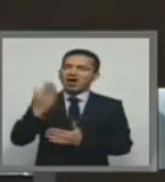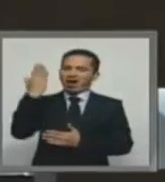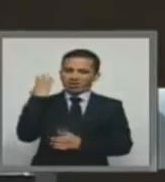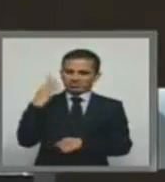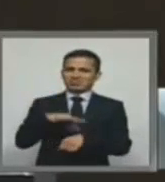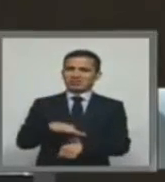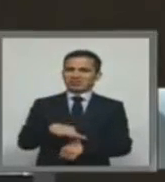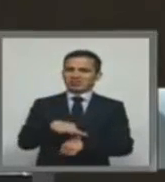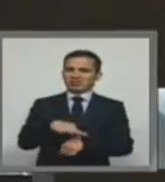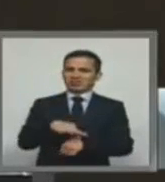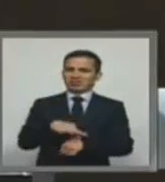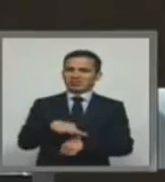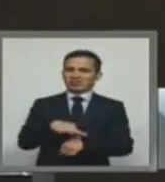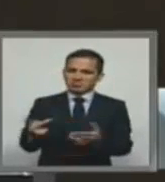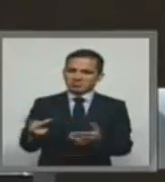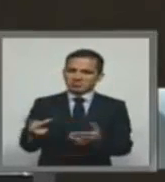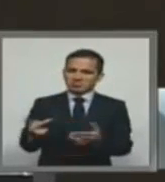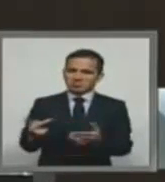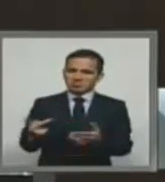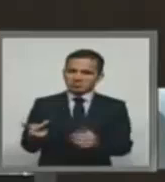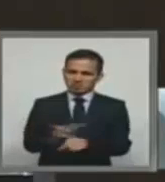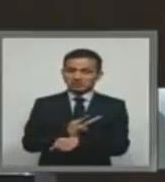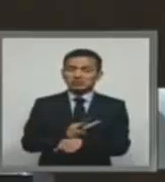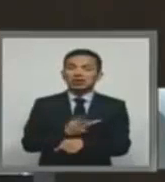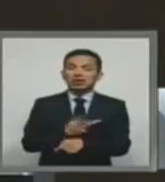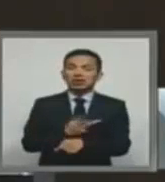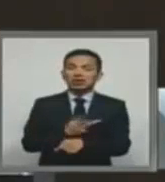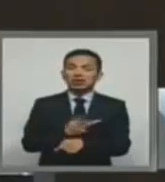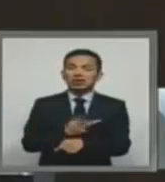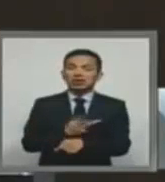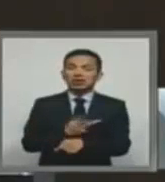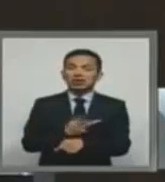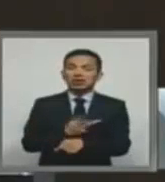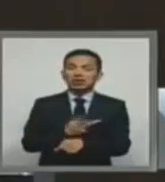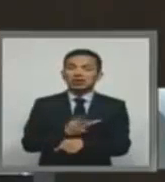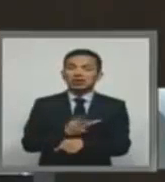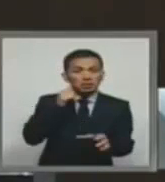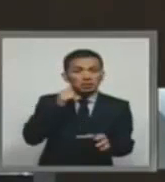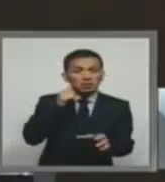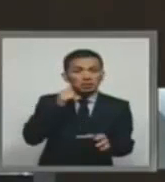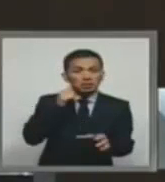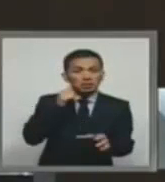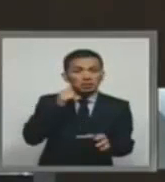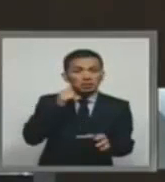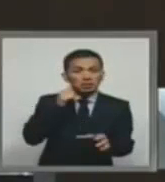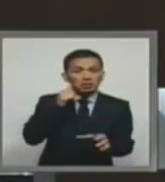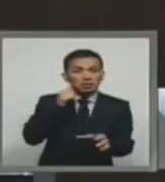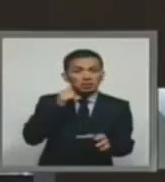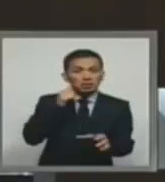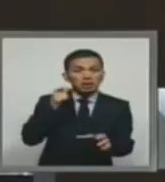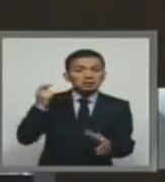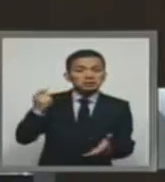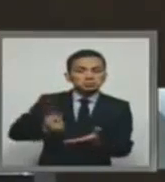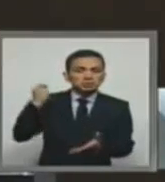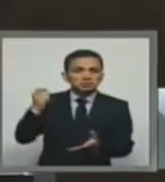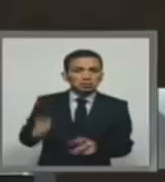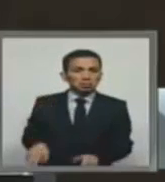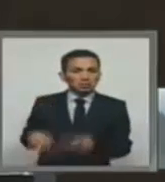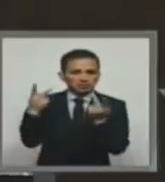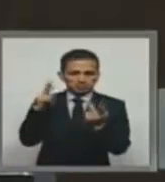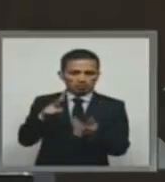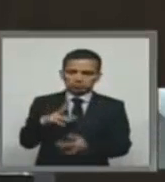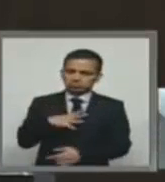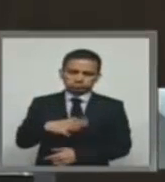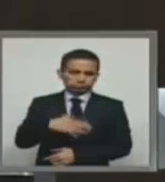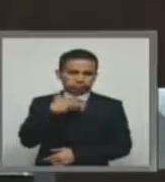tenemos antecedentes de que las subastas en el sector energético tienen un alto índice de